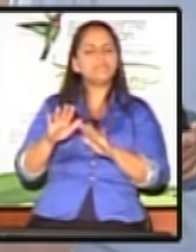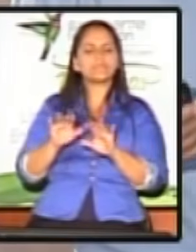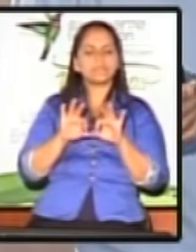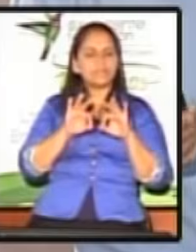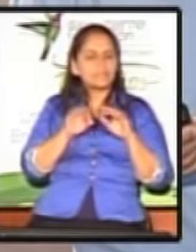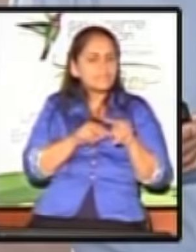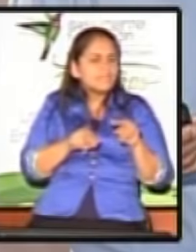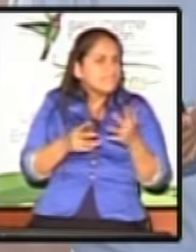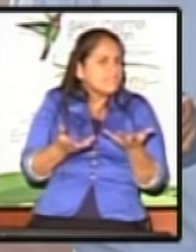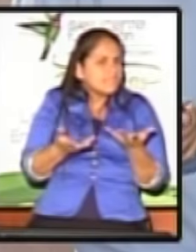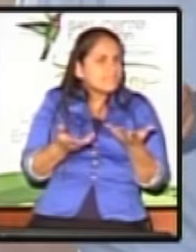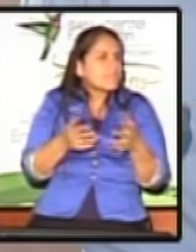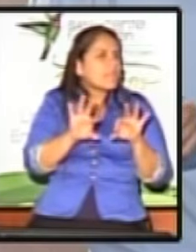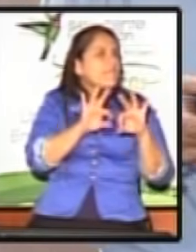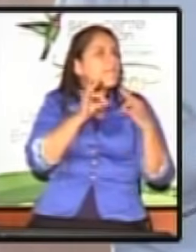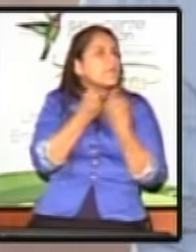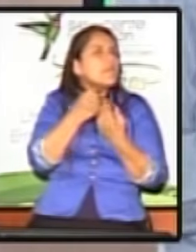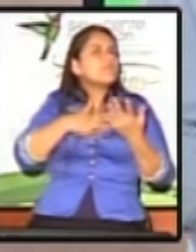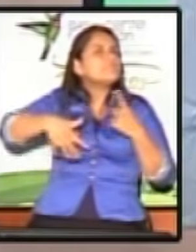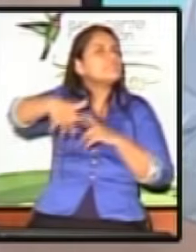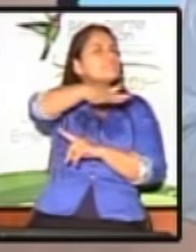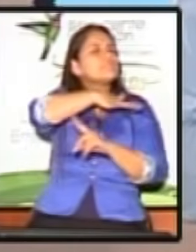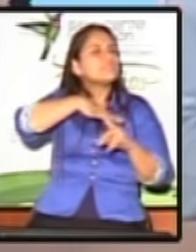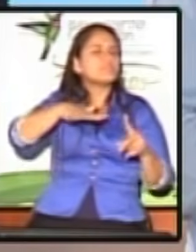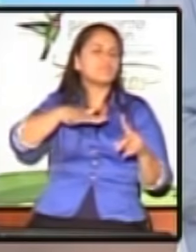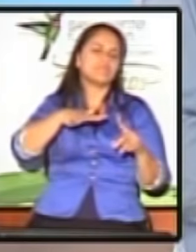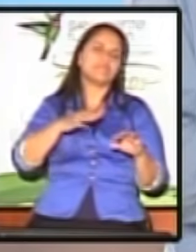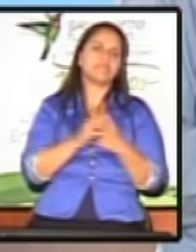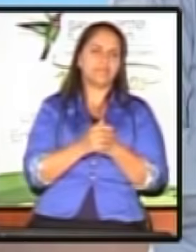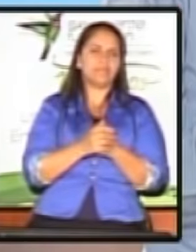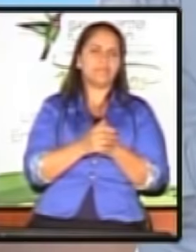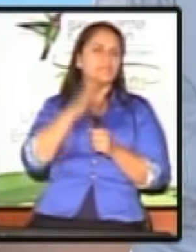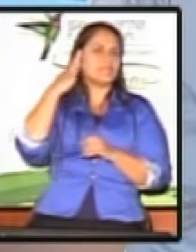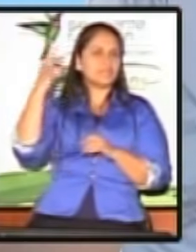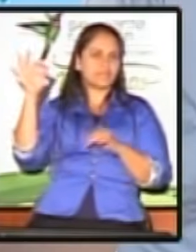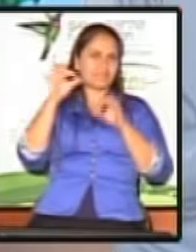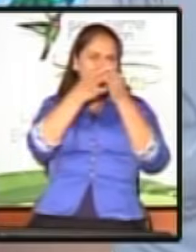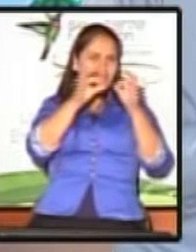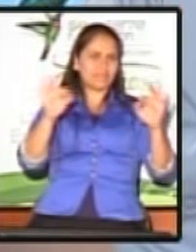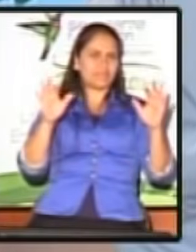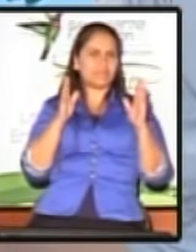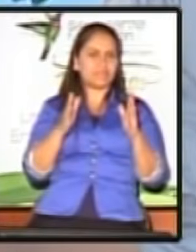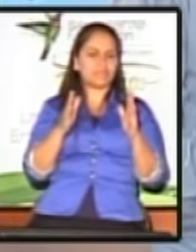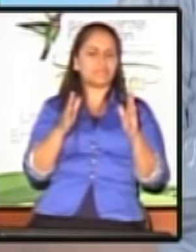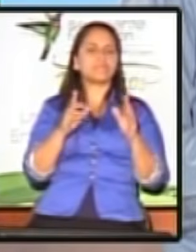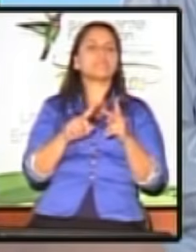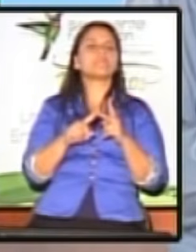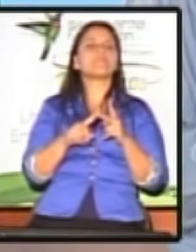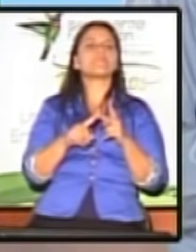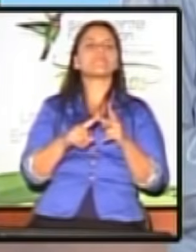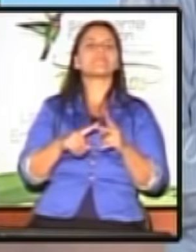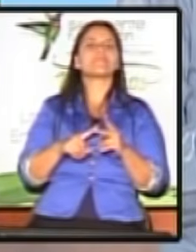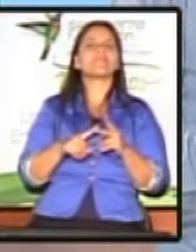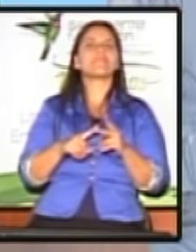familia, y de acuerdo a este viejo adagio popular que decía genio y figura hasta la